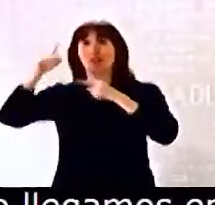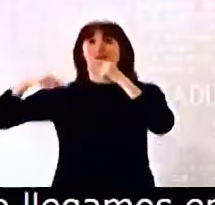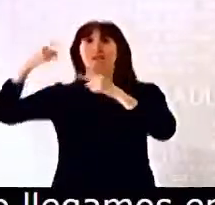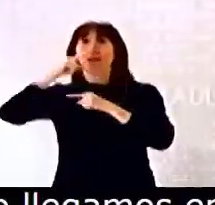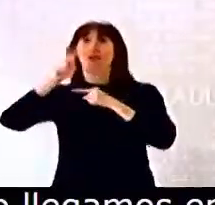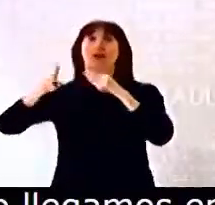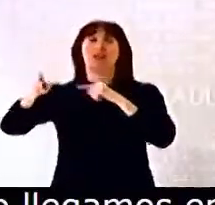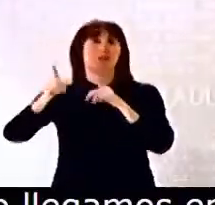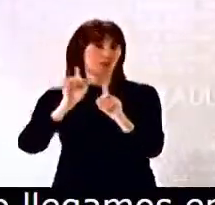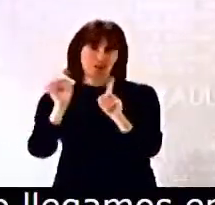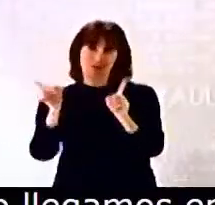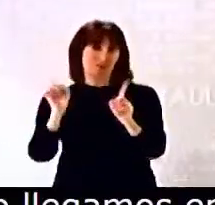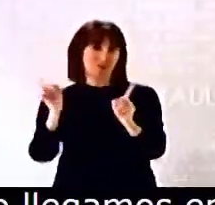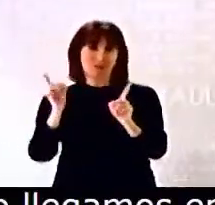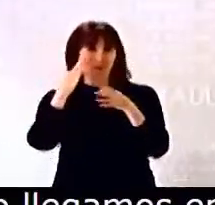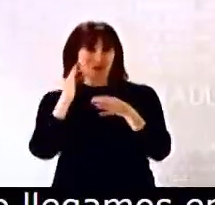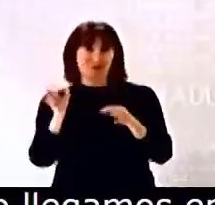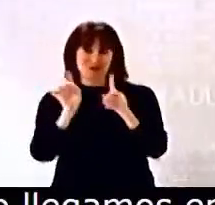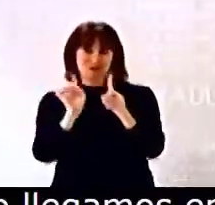así.